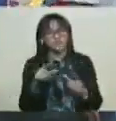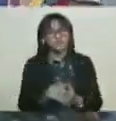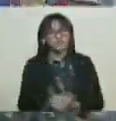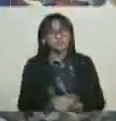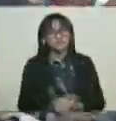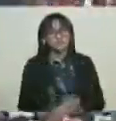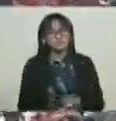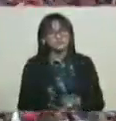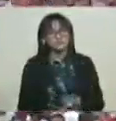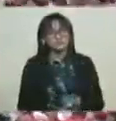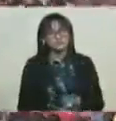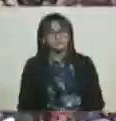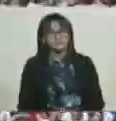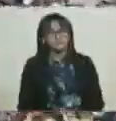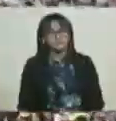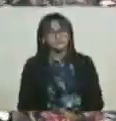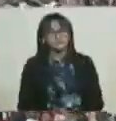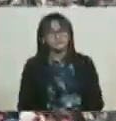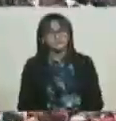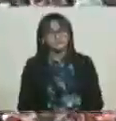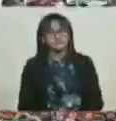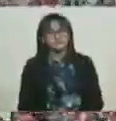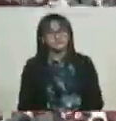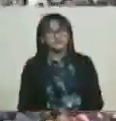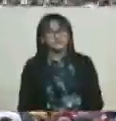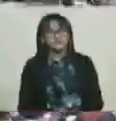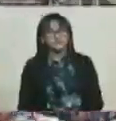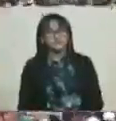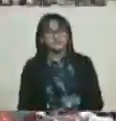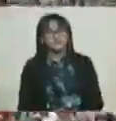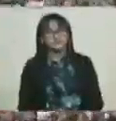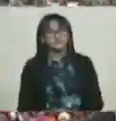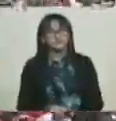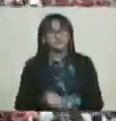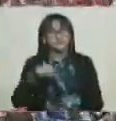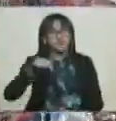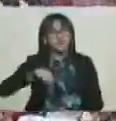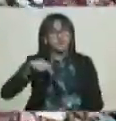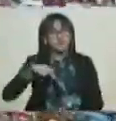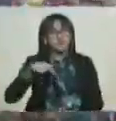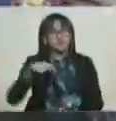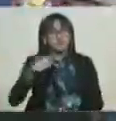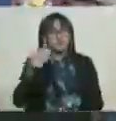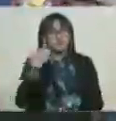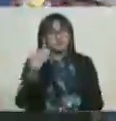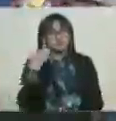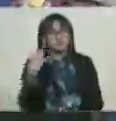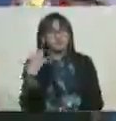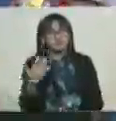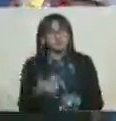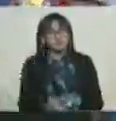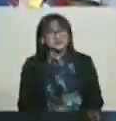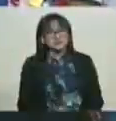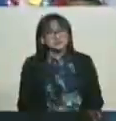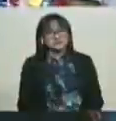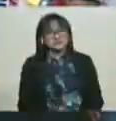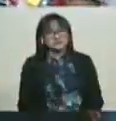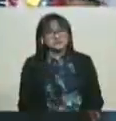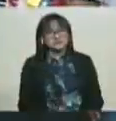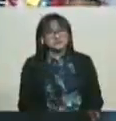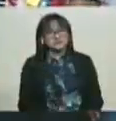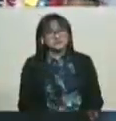quieren sacarla pero nosotros de san felipe con el favor de la madre reina